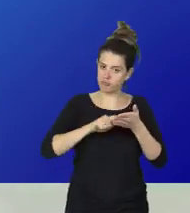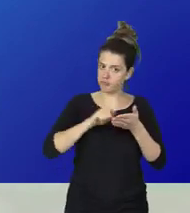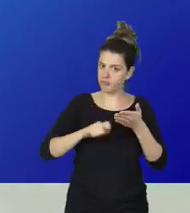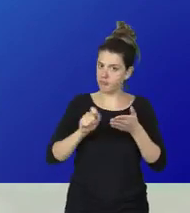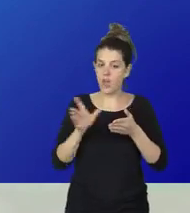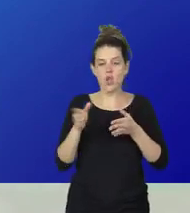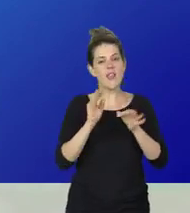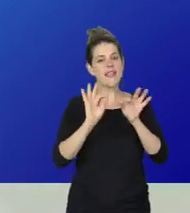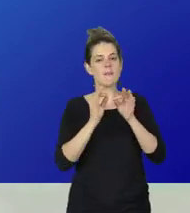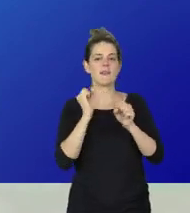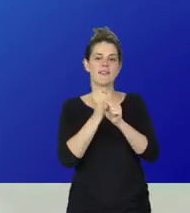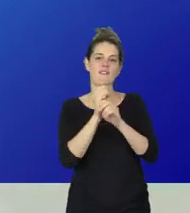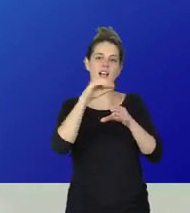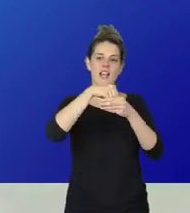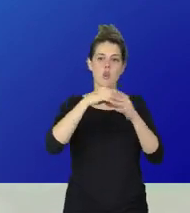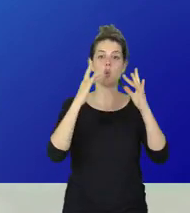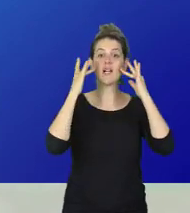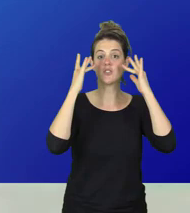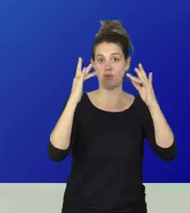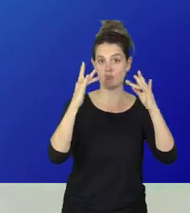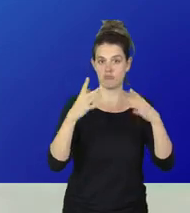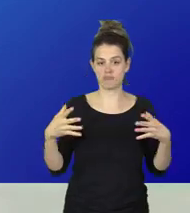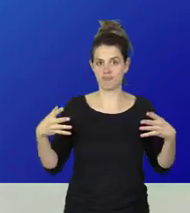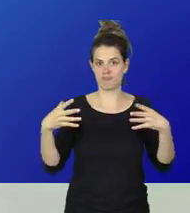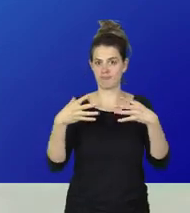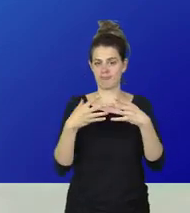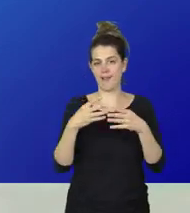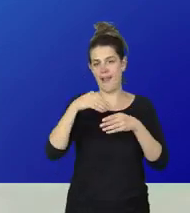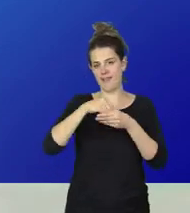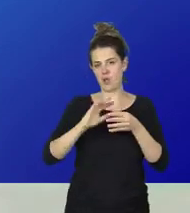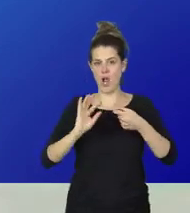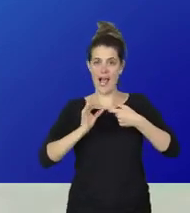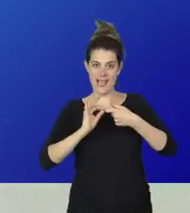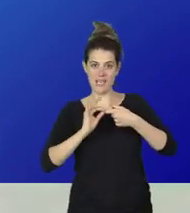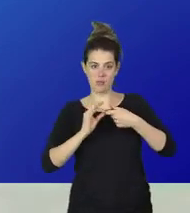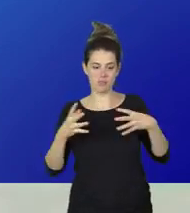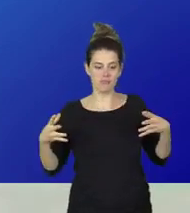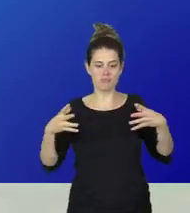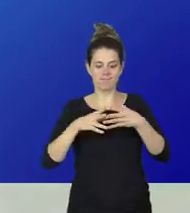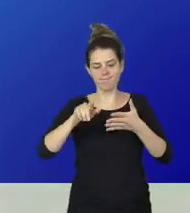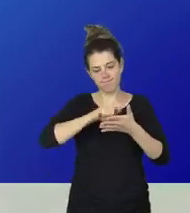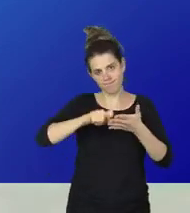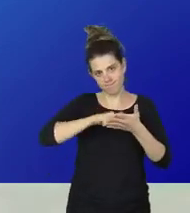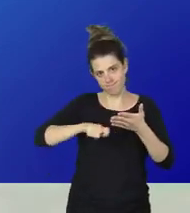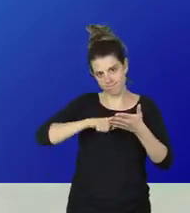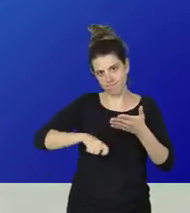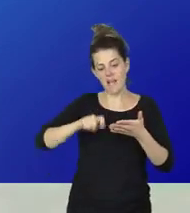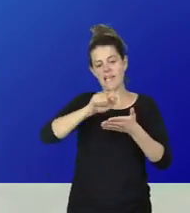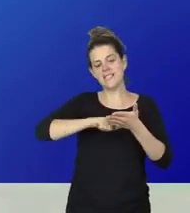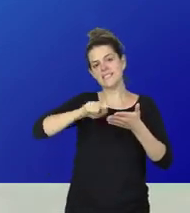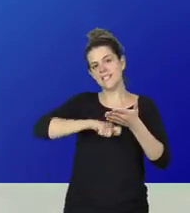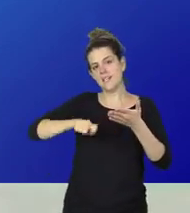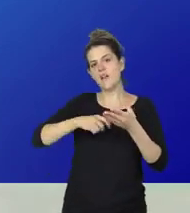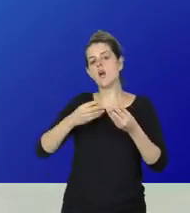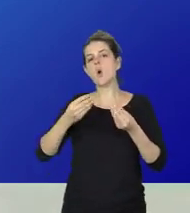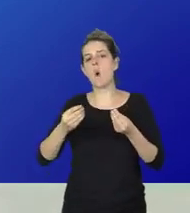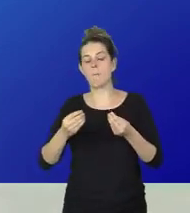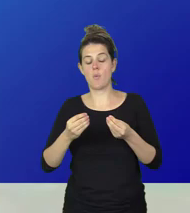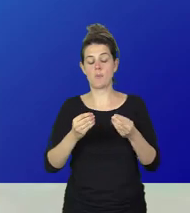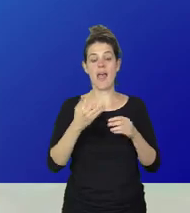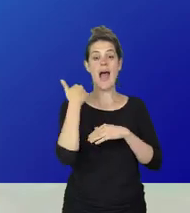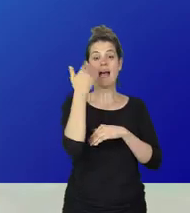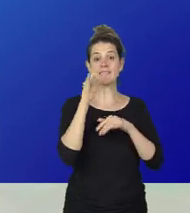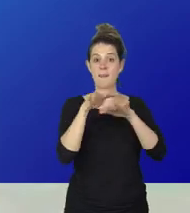por intérpretes que trabajan en la educación en el marco de la AILSU y que fue elaborado en dos instancias de